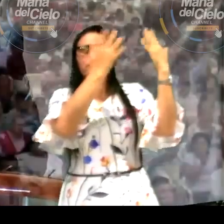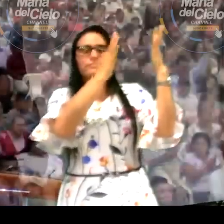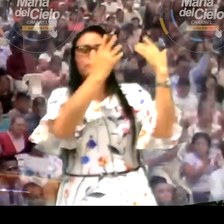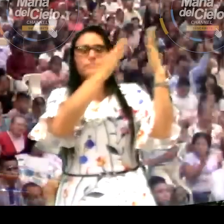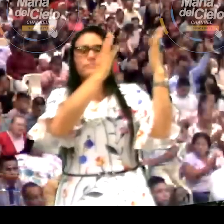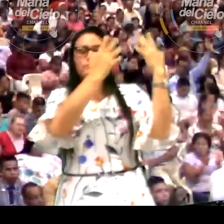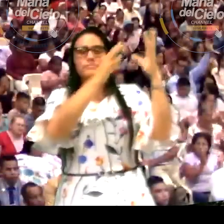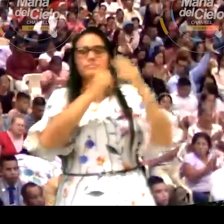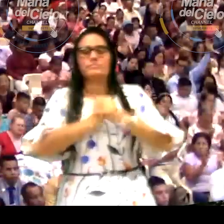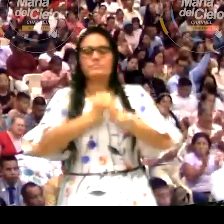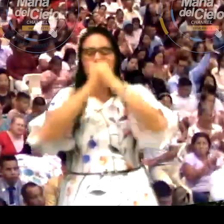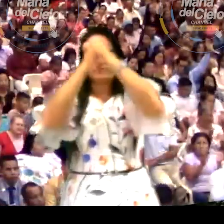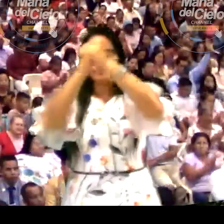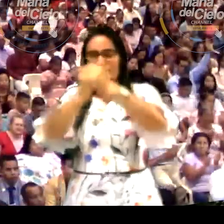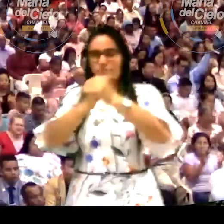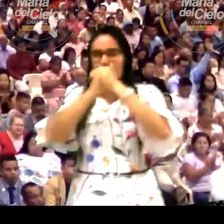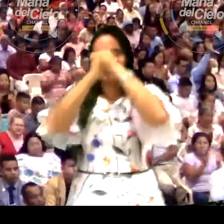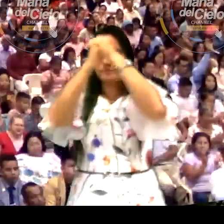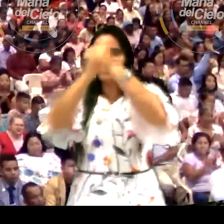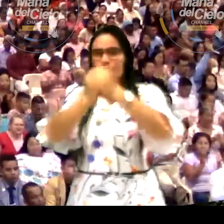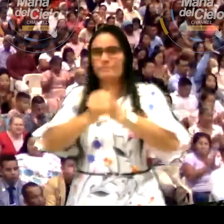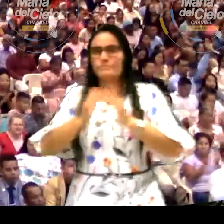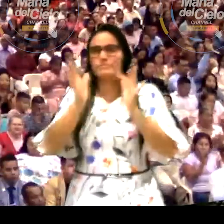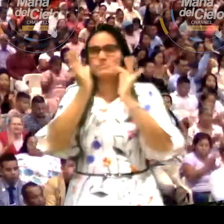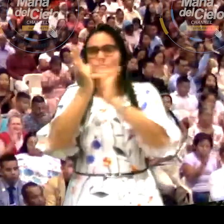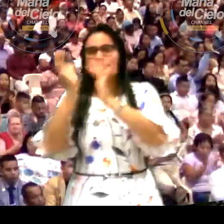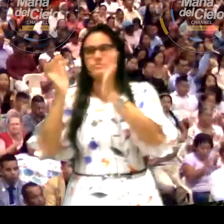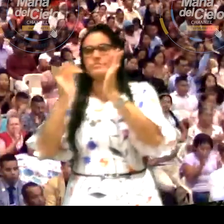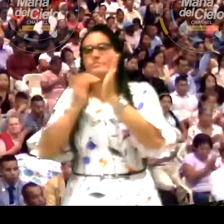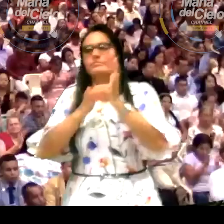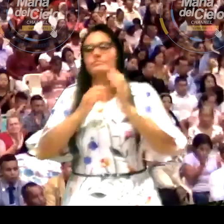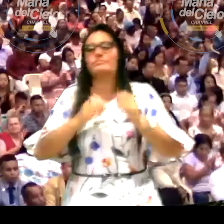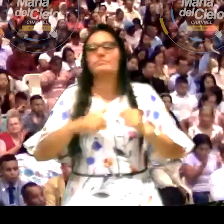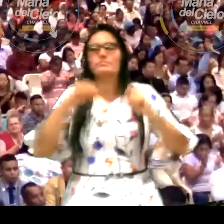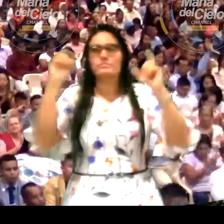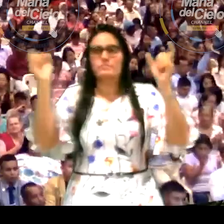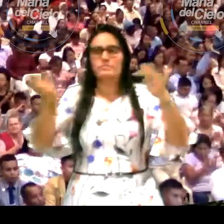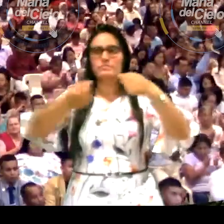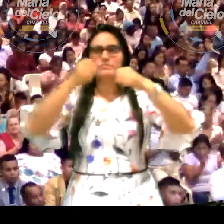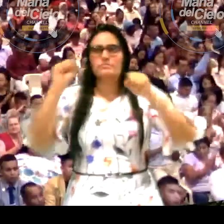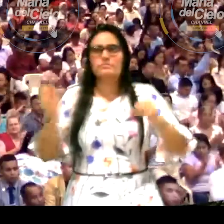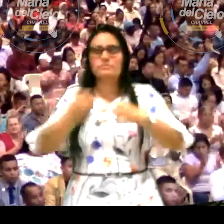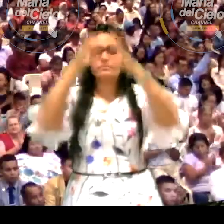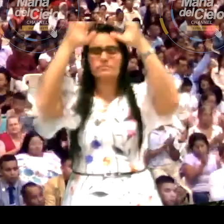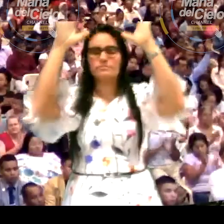al Señor Jesucristo. Aleluya.